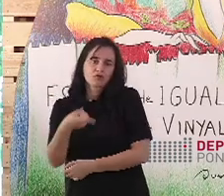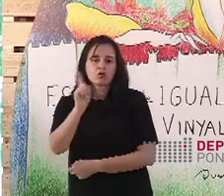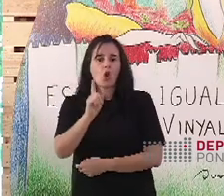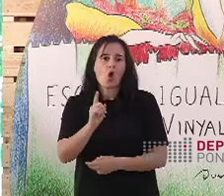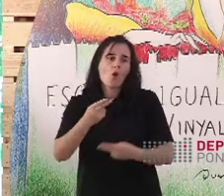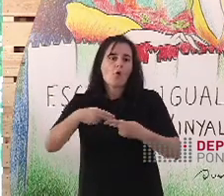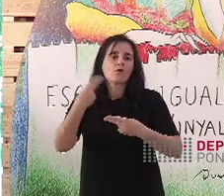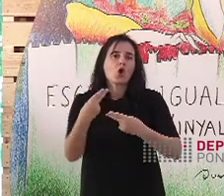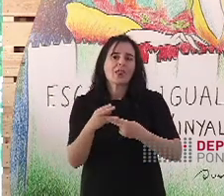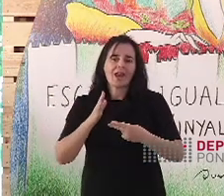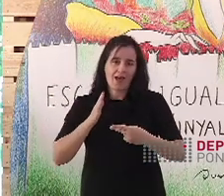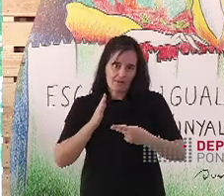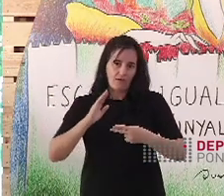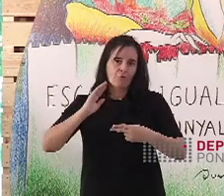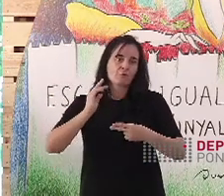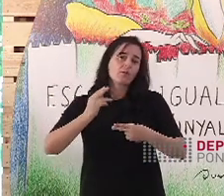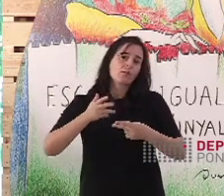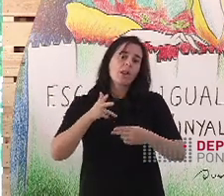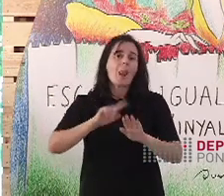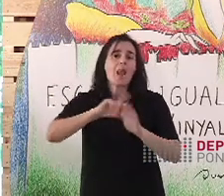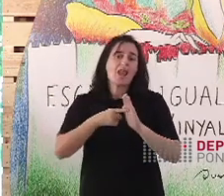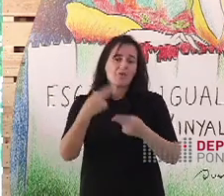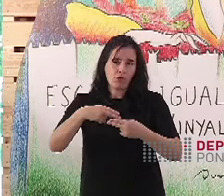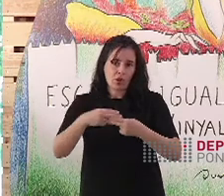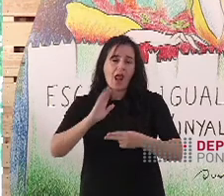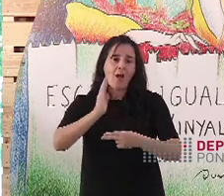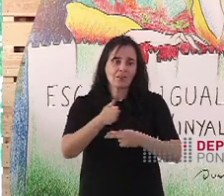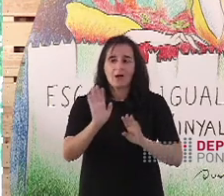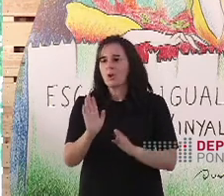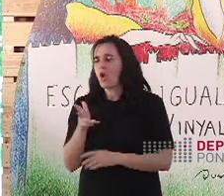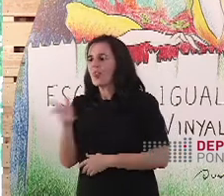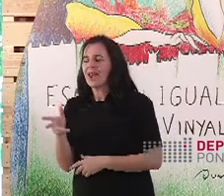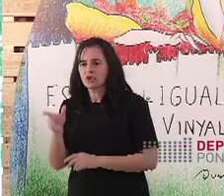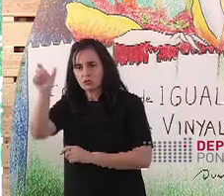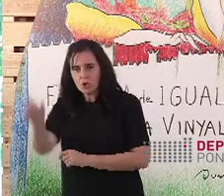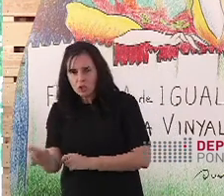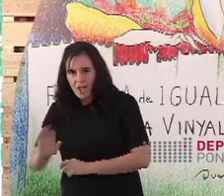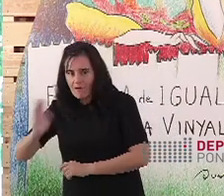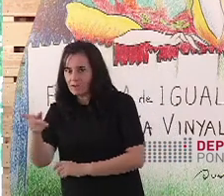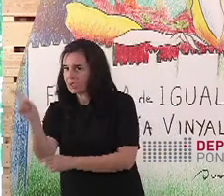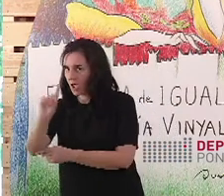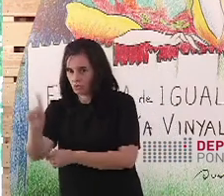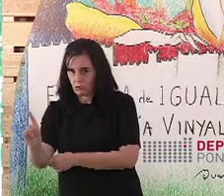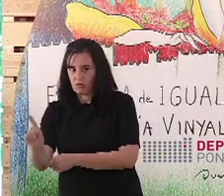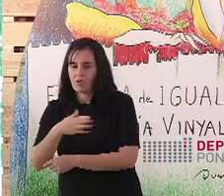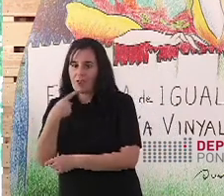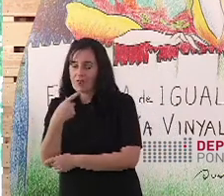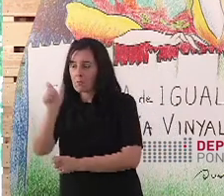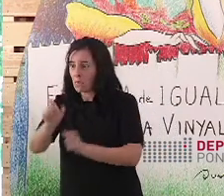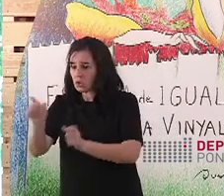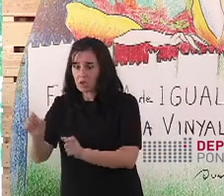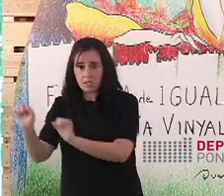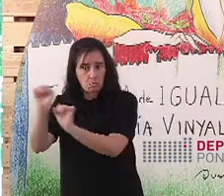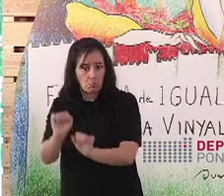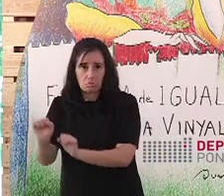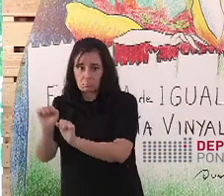non? Das migracións, nada máis. É dicir, non afecta aos individuos, é dicir, o ben jurídico a proteger nin sequera ten que ver coas persoas, non?